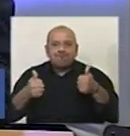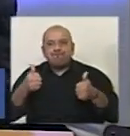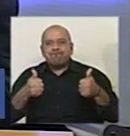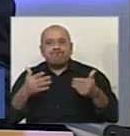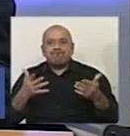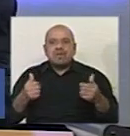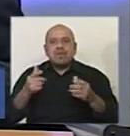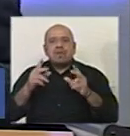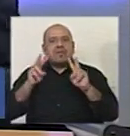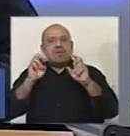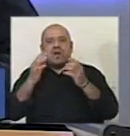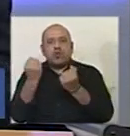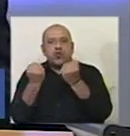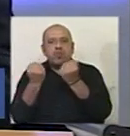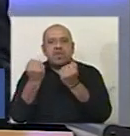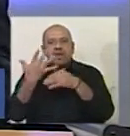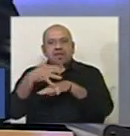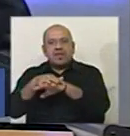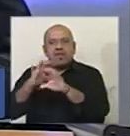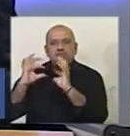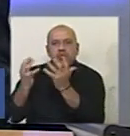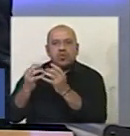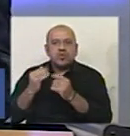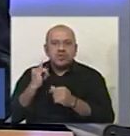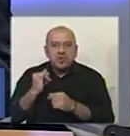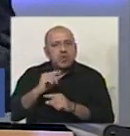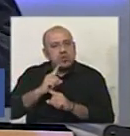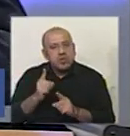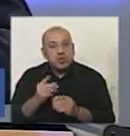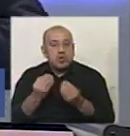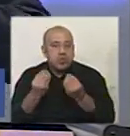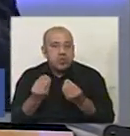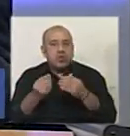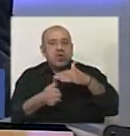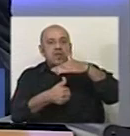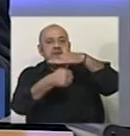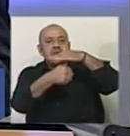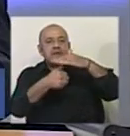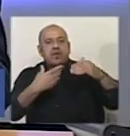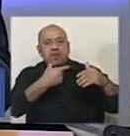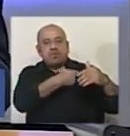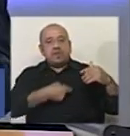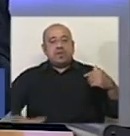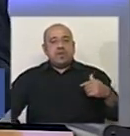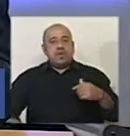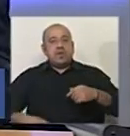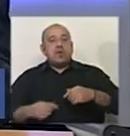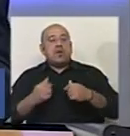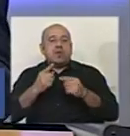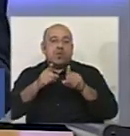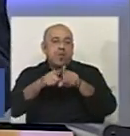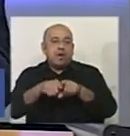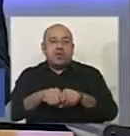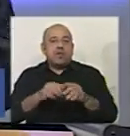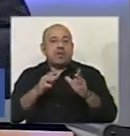la globalización y obviamente el G20 y sus líderes son el símbolo de eso, lo mismo que